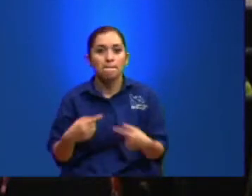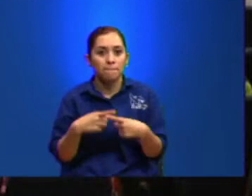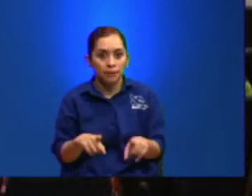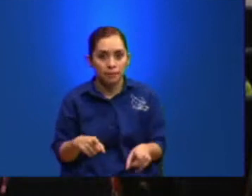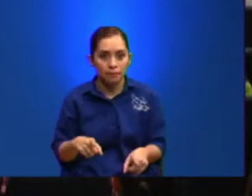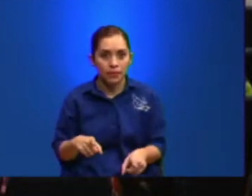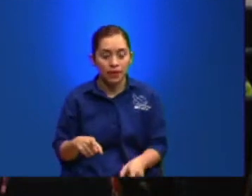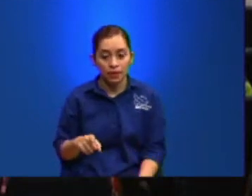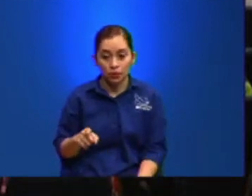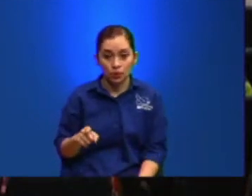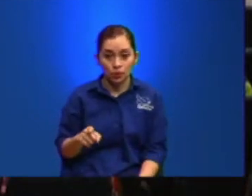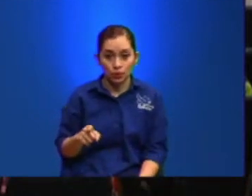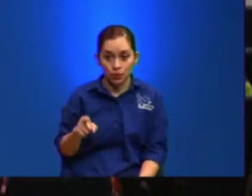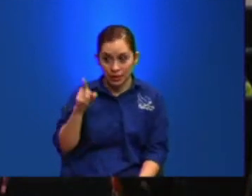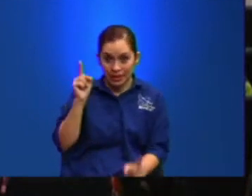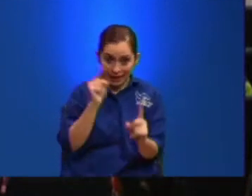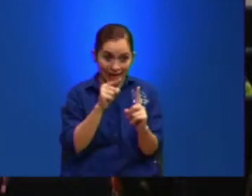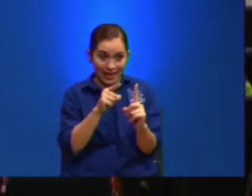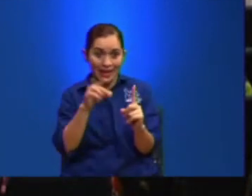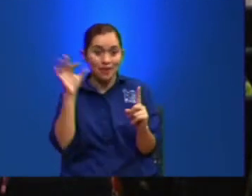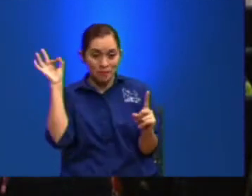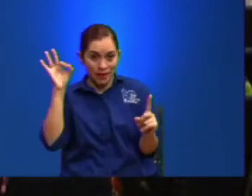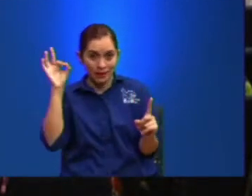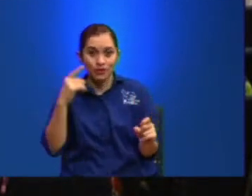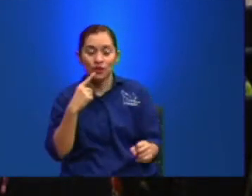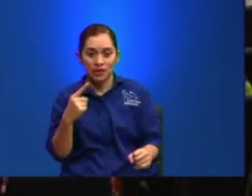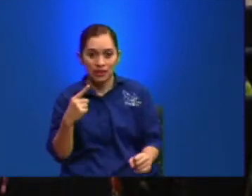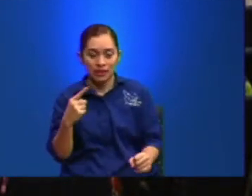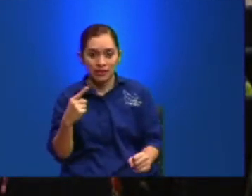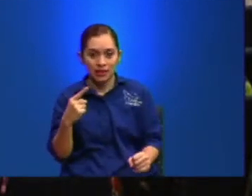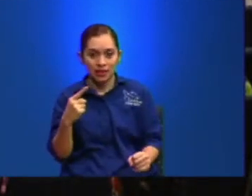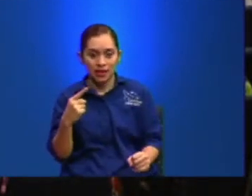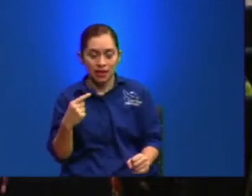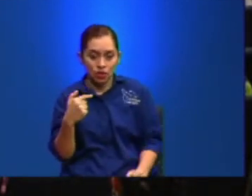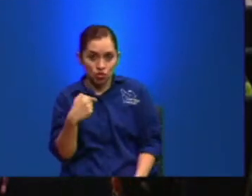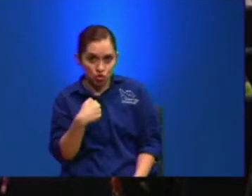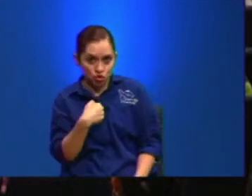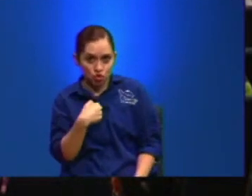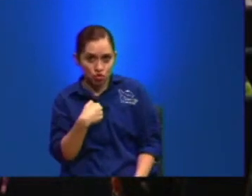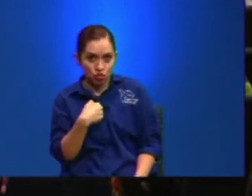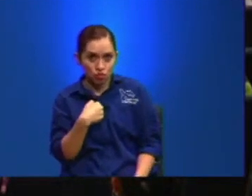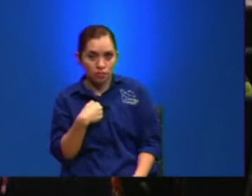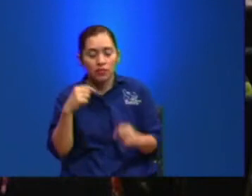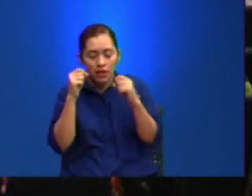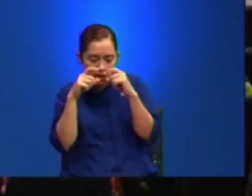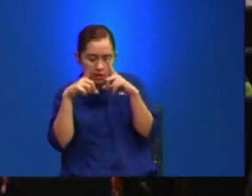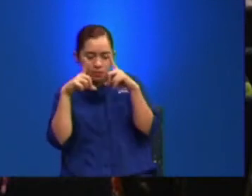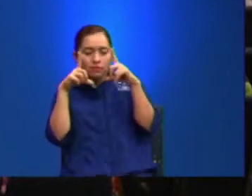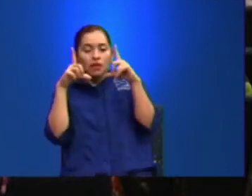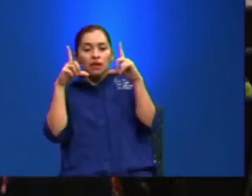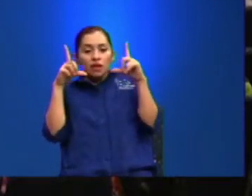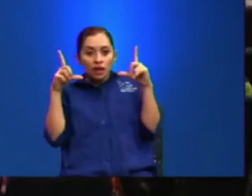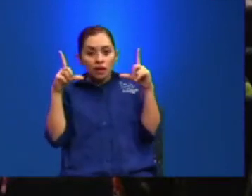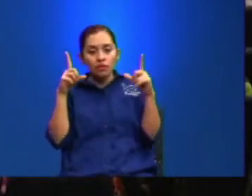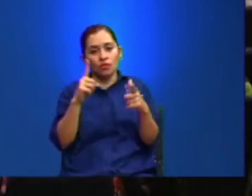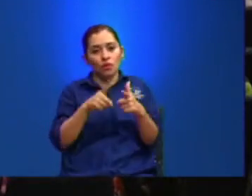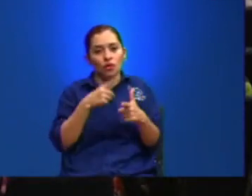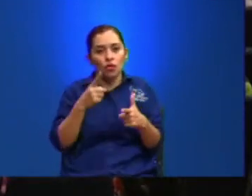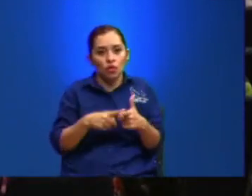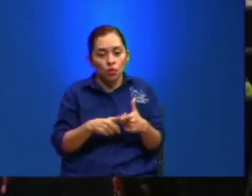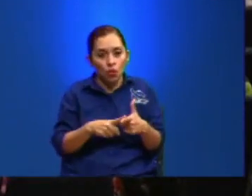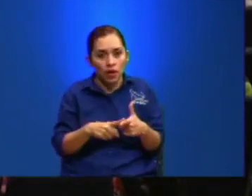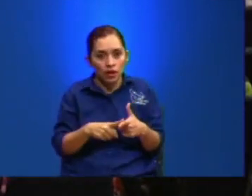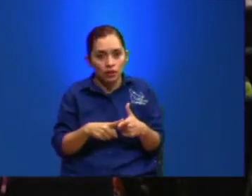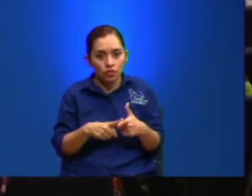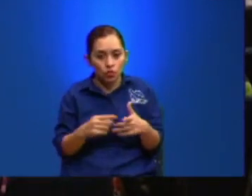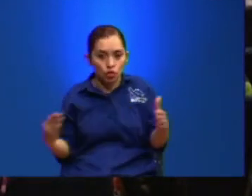me estoy parqueando mi casa que se reflejan en el en la pared y me pega y ahí me despierto ya me voy a la